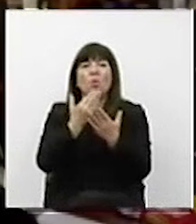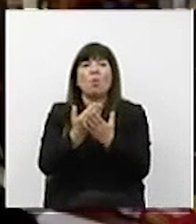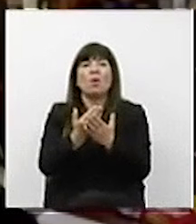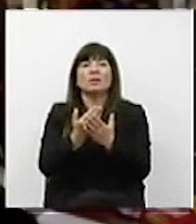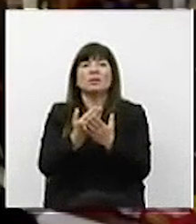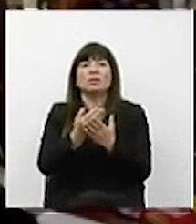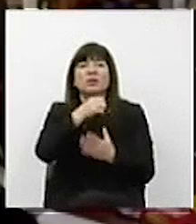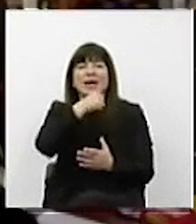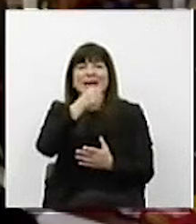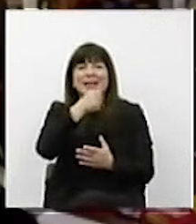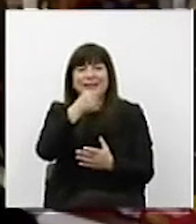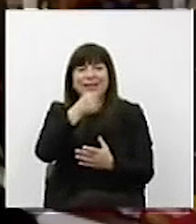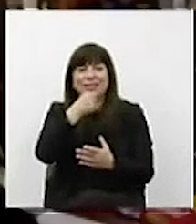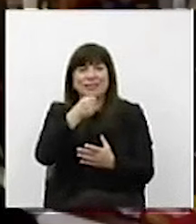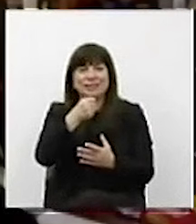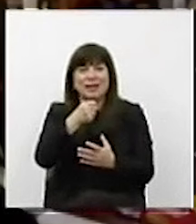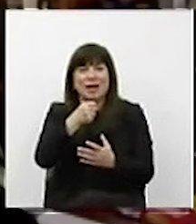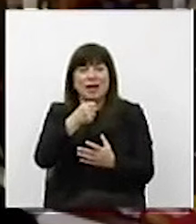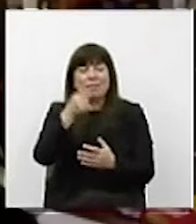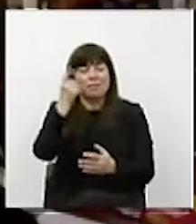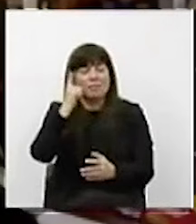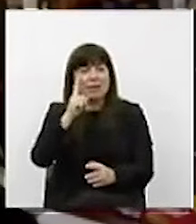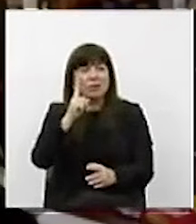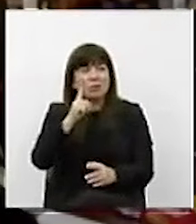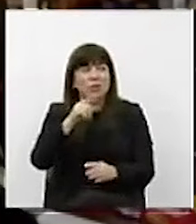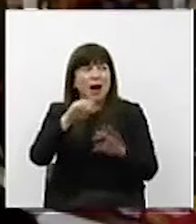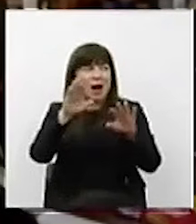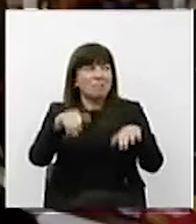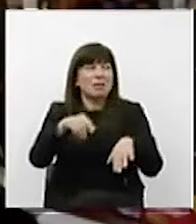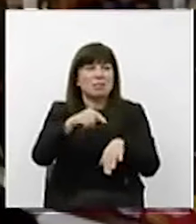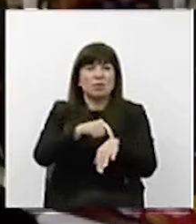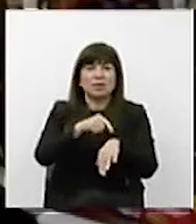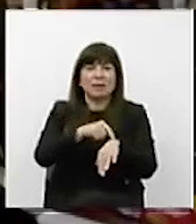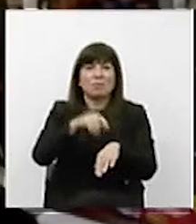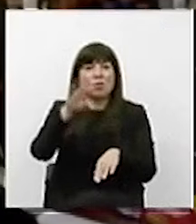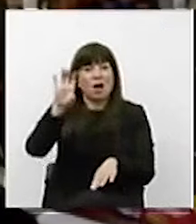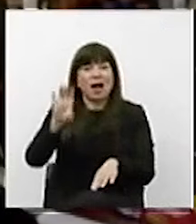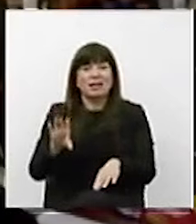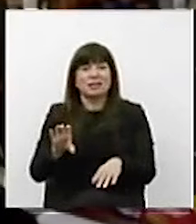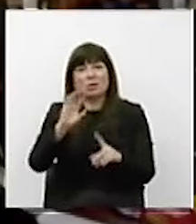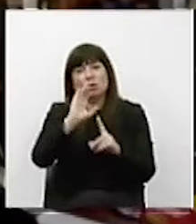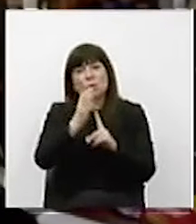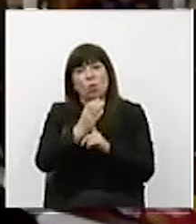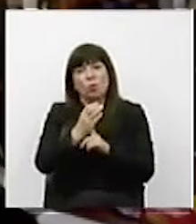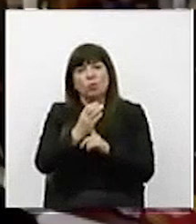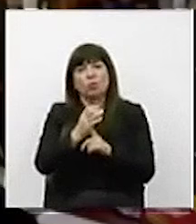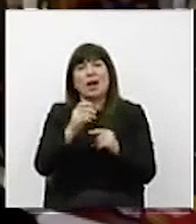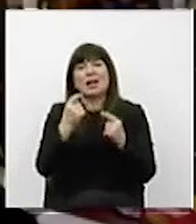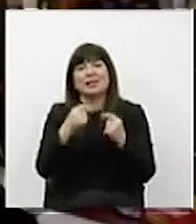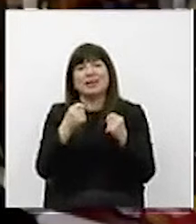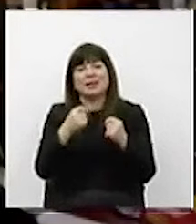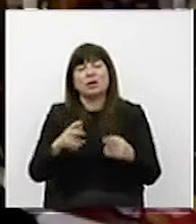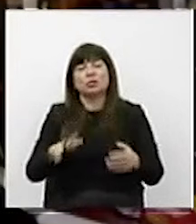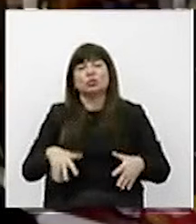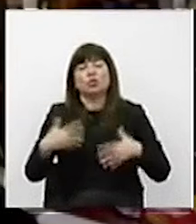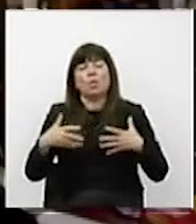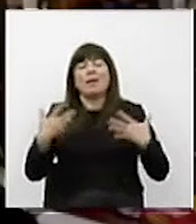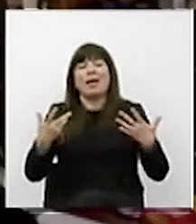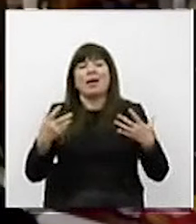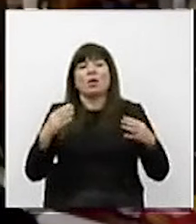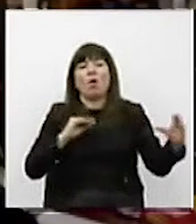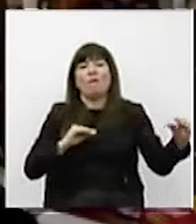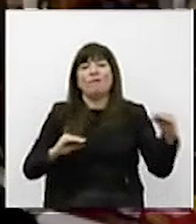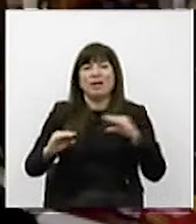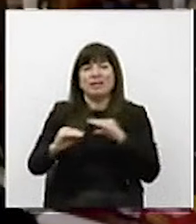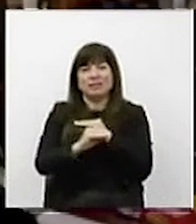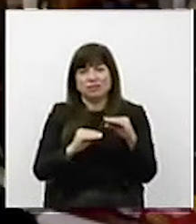que te cambian lo que dice, lo que contaba Nicolás, pero al mismo tiempo ciertos aspectos de nuestra cultura que tenemos que tratar de superar a través de la conversación